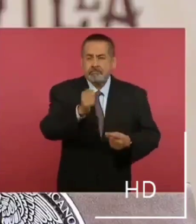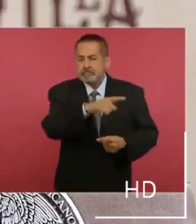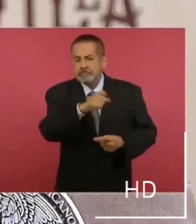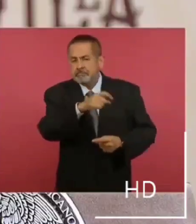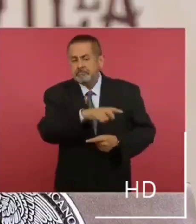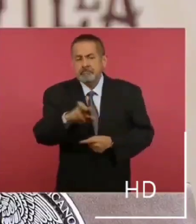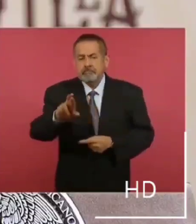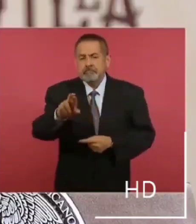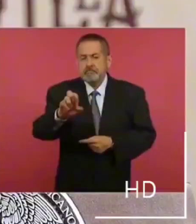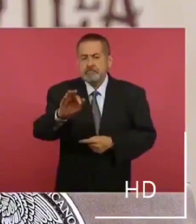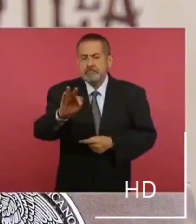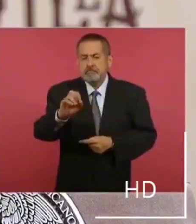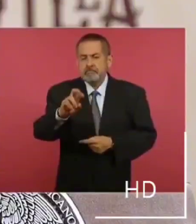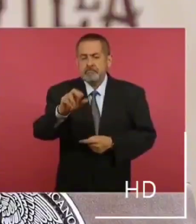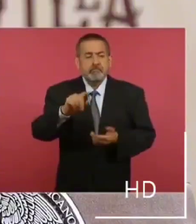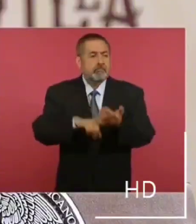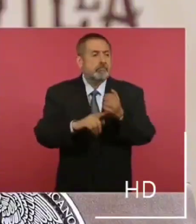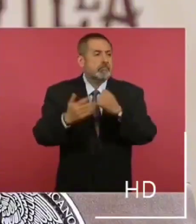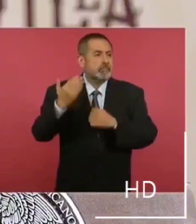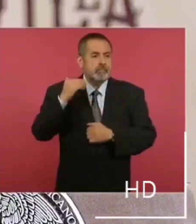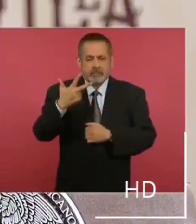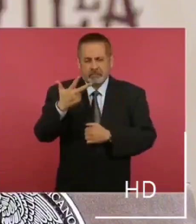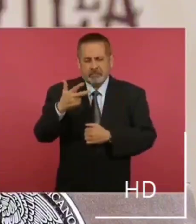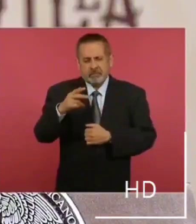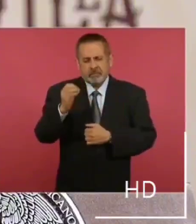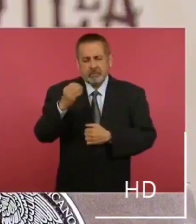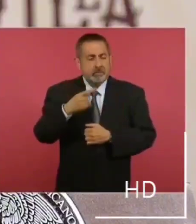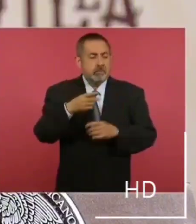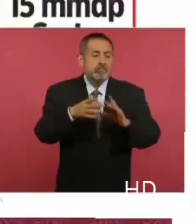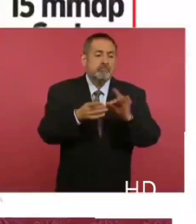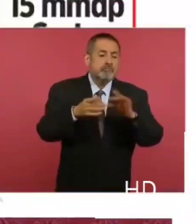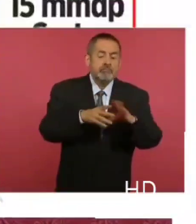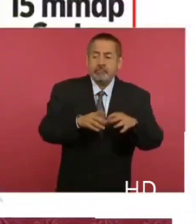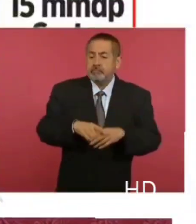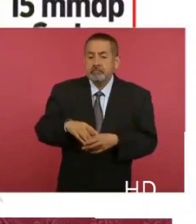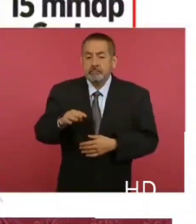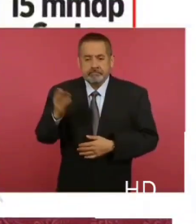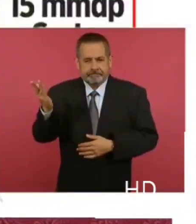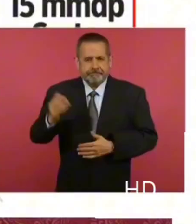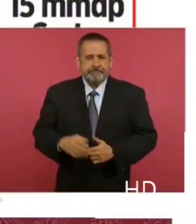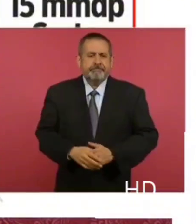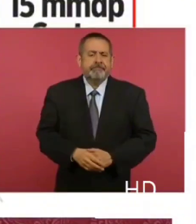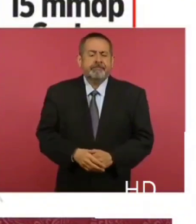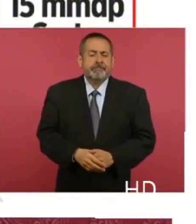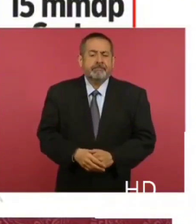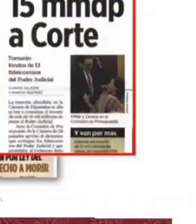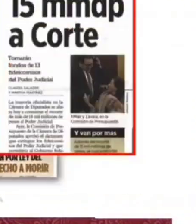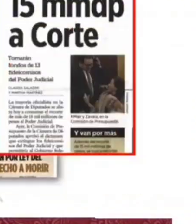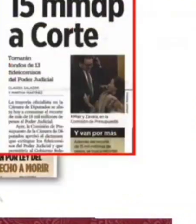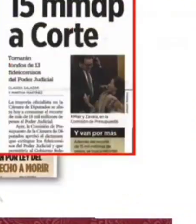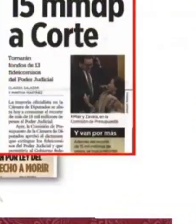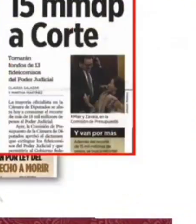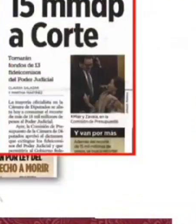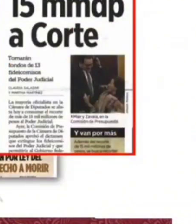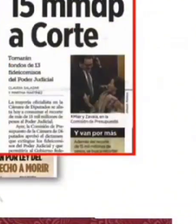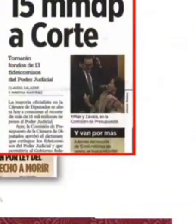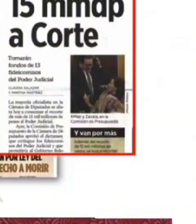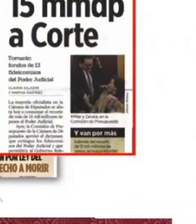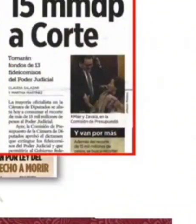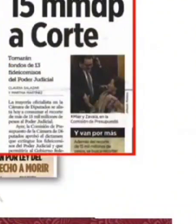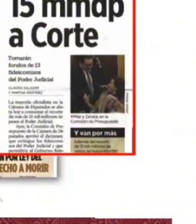el pasado 12 de octubre a 8 columnas. Pegaría a jubilados rasurada presupuestal a la Corte, en el cual